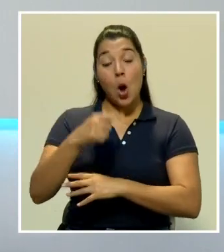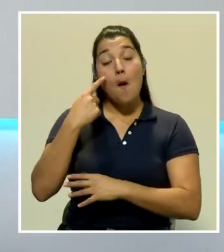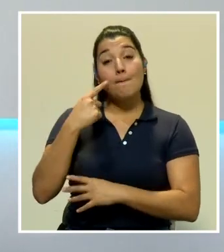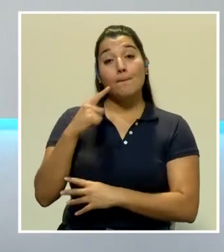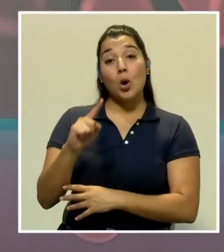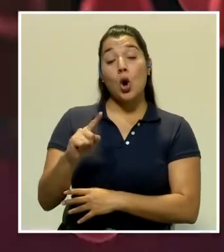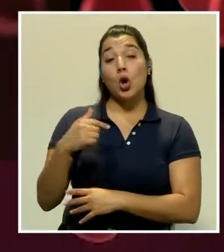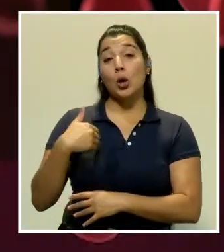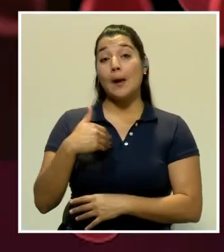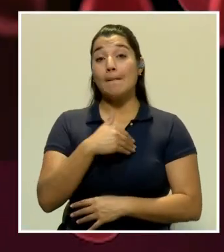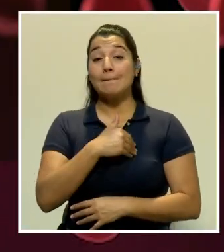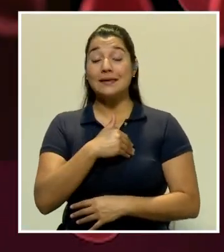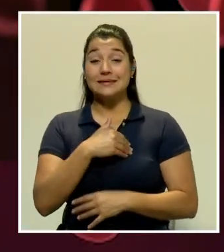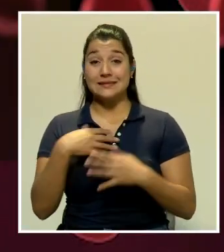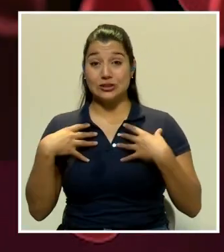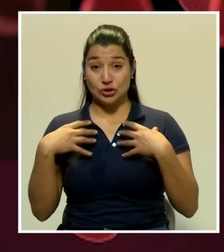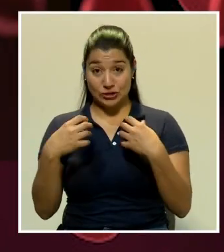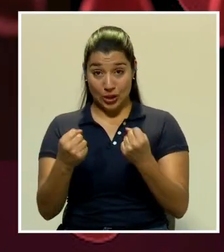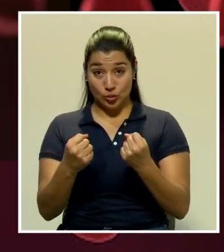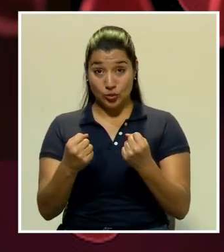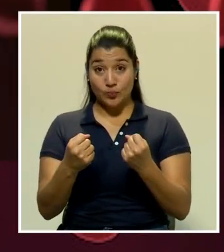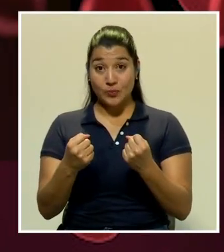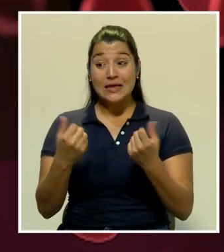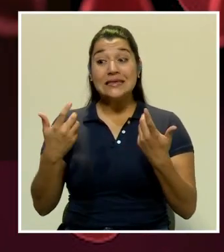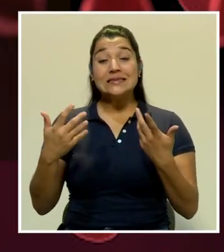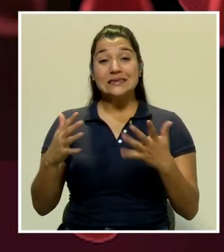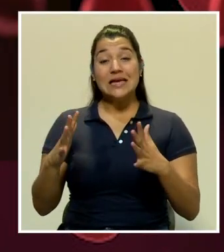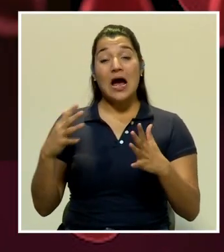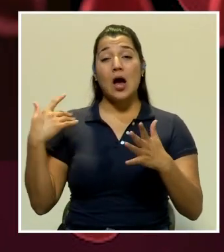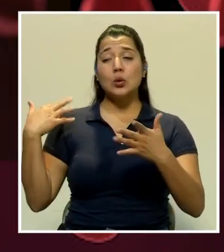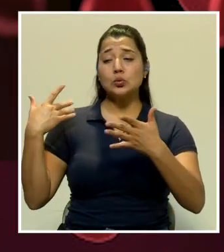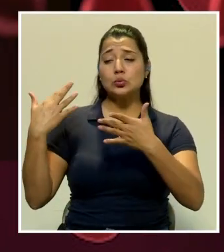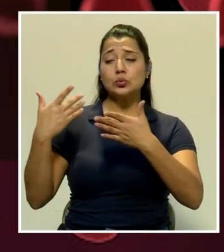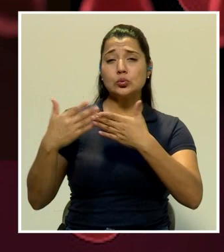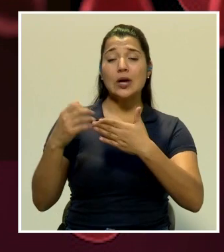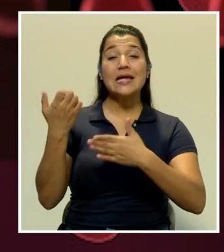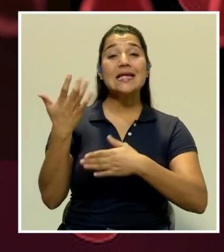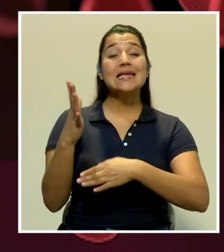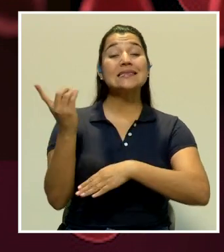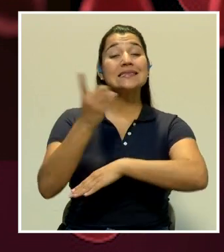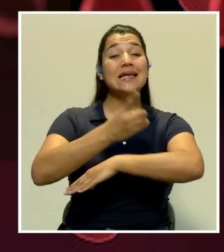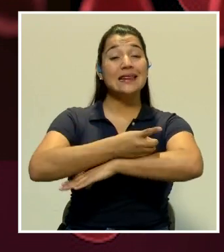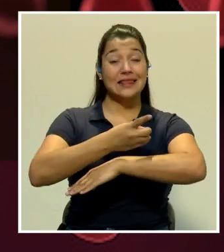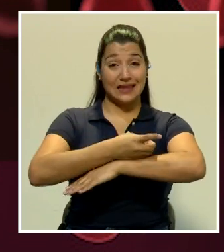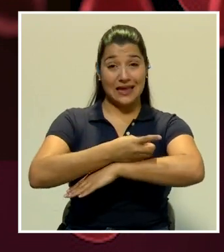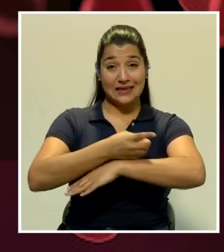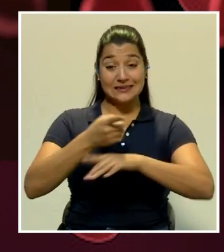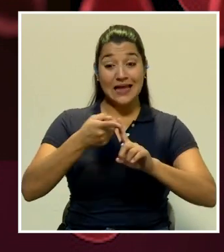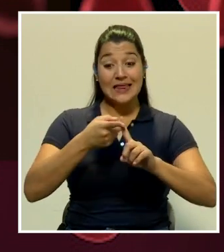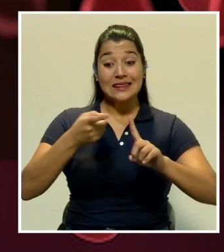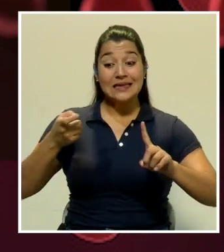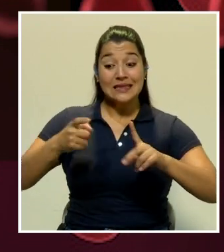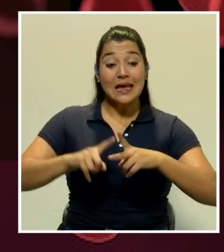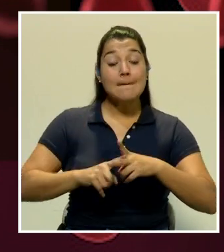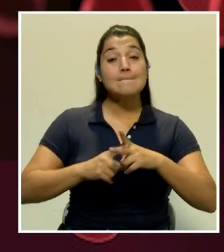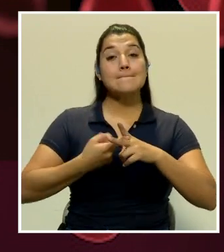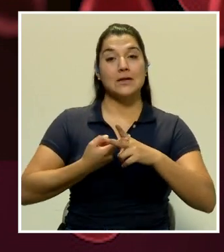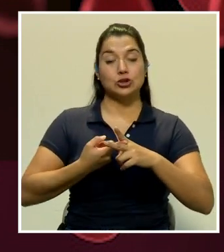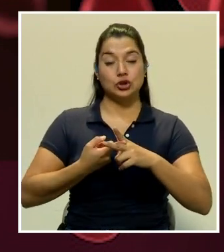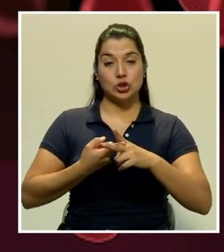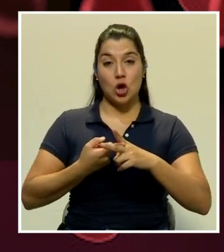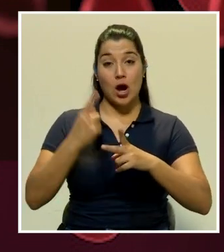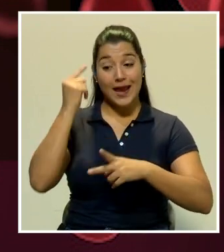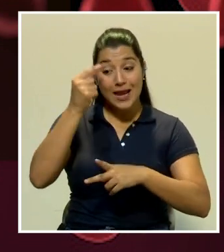el Ministerio de Salud. A poco más de 15 días cumplidos desde que el gobierno flexibilizó parte de las medidas sanitarias en torno